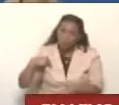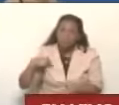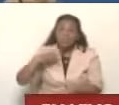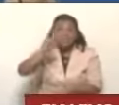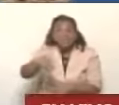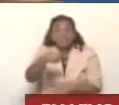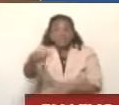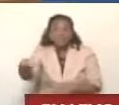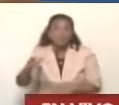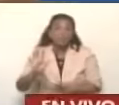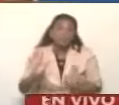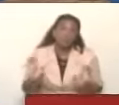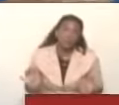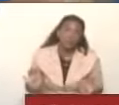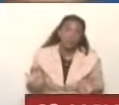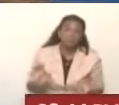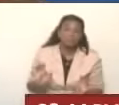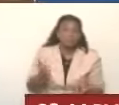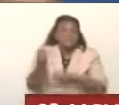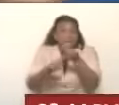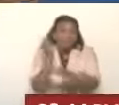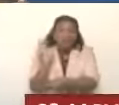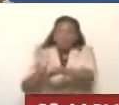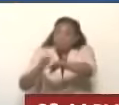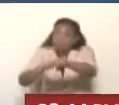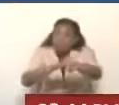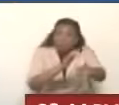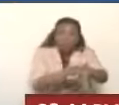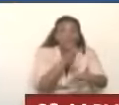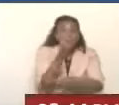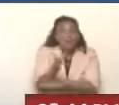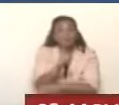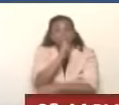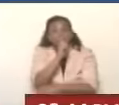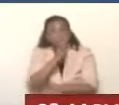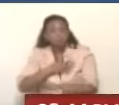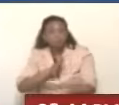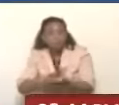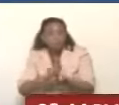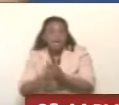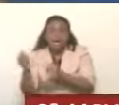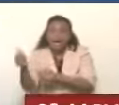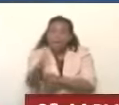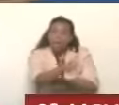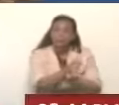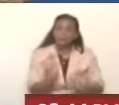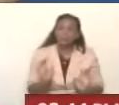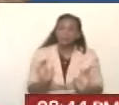por no hicimos la convocatoria prudente a cada uno. Si